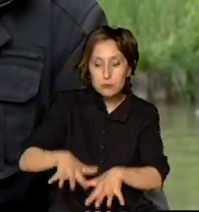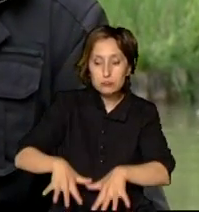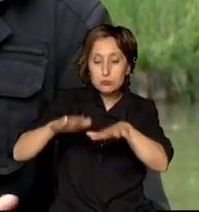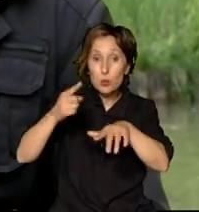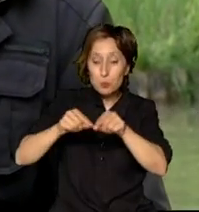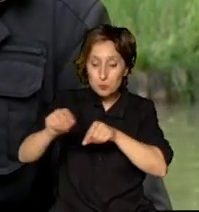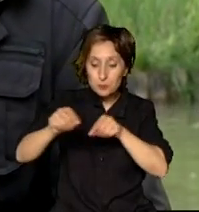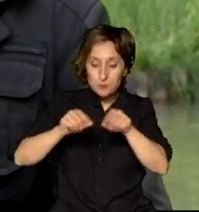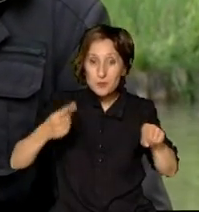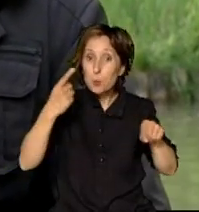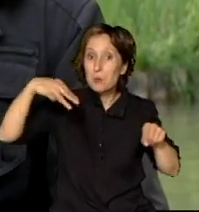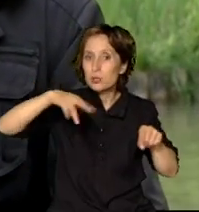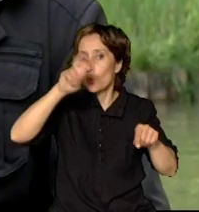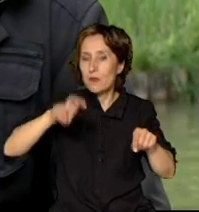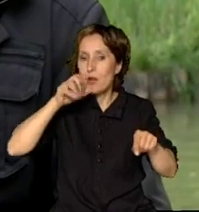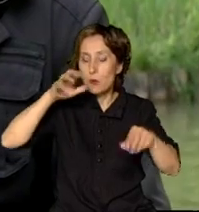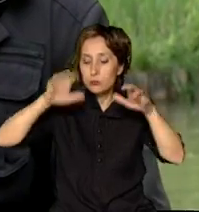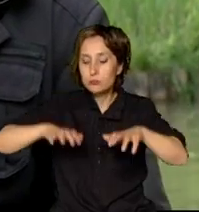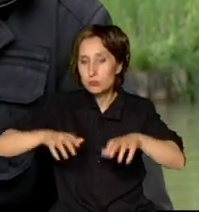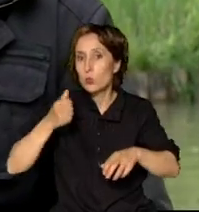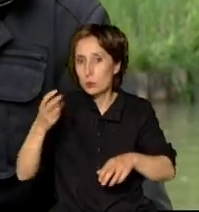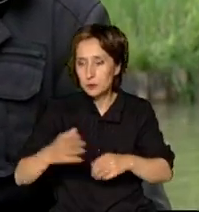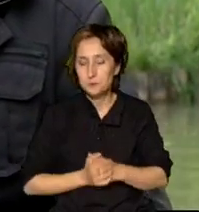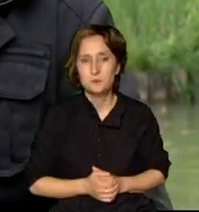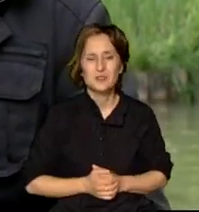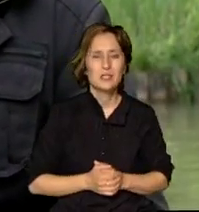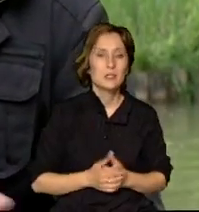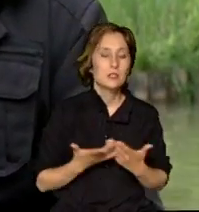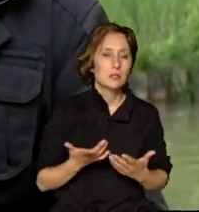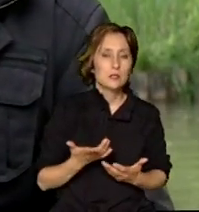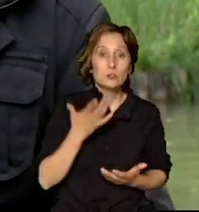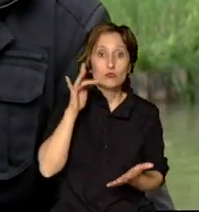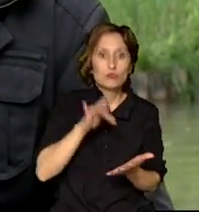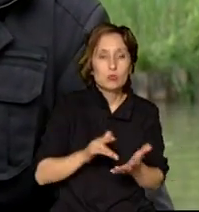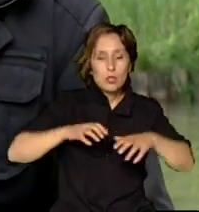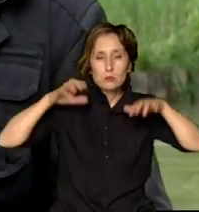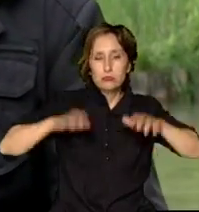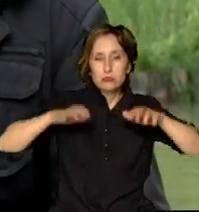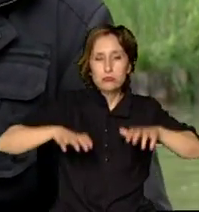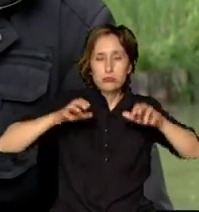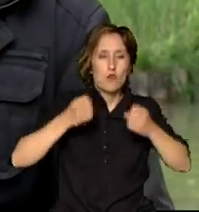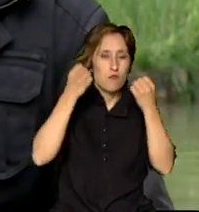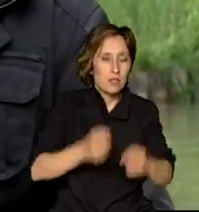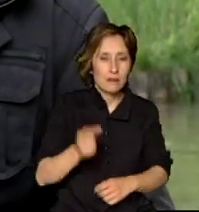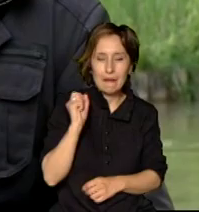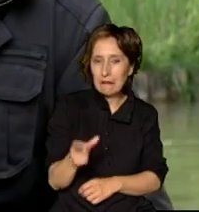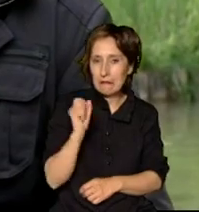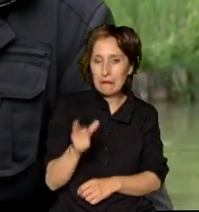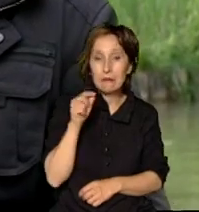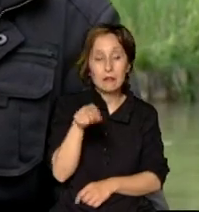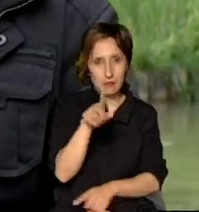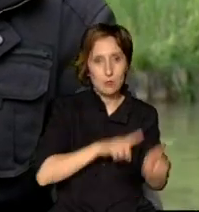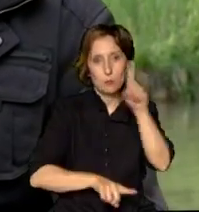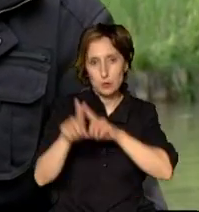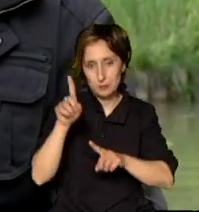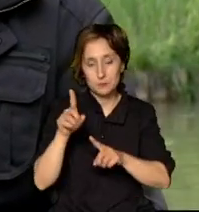cuadrado. Cuando tenemos precipitaciones muy persistentes y muy intensas es cuando vienen los problemas. Normalmente nosotros